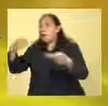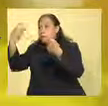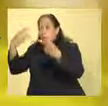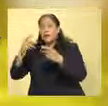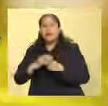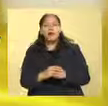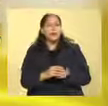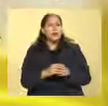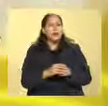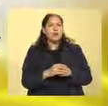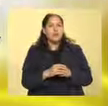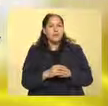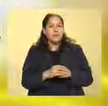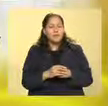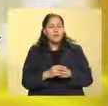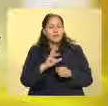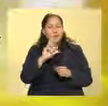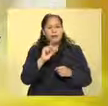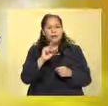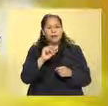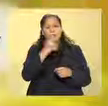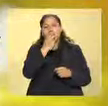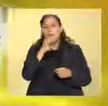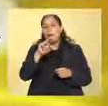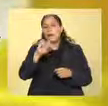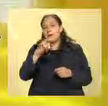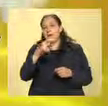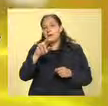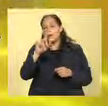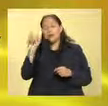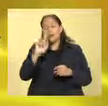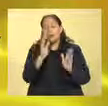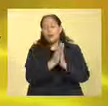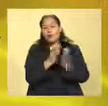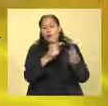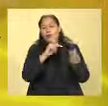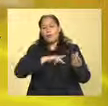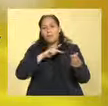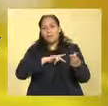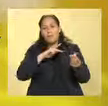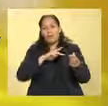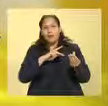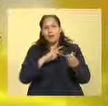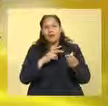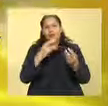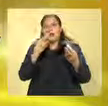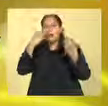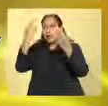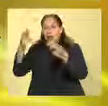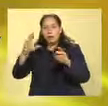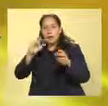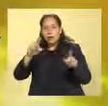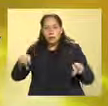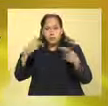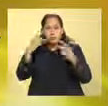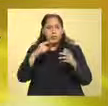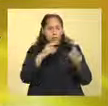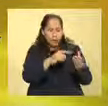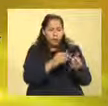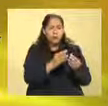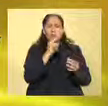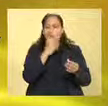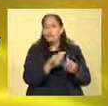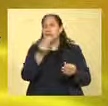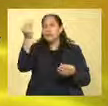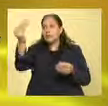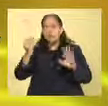quién necesite? Eso no lo puedo hacer jamás. Los libros son sagrados. Los libros se regalan, no se venden. Si yo quiero dárselo a alguien, se lo obsequio